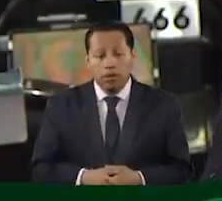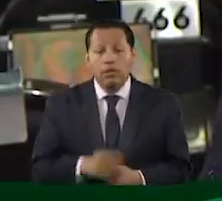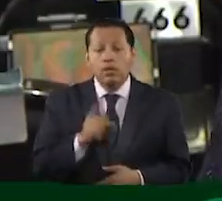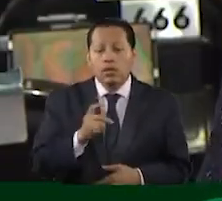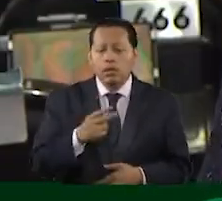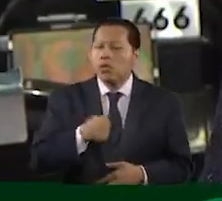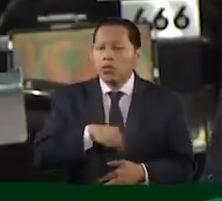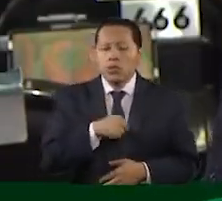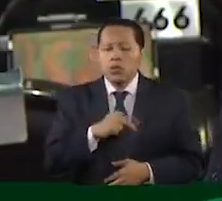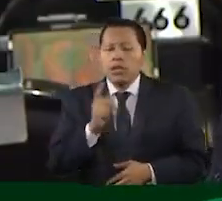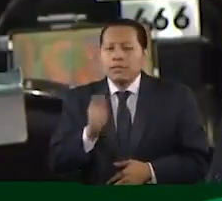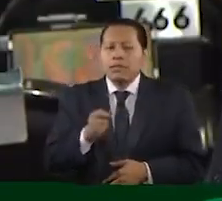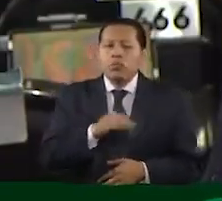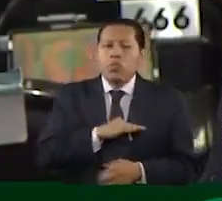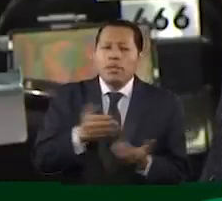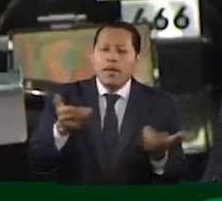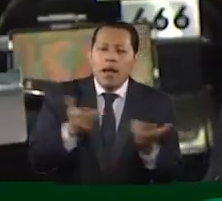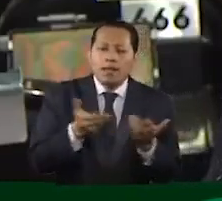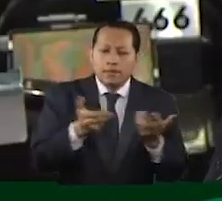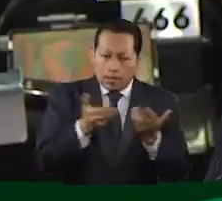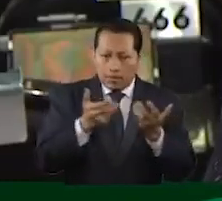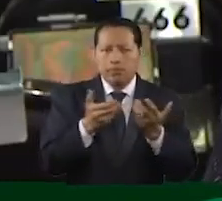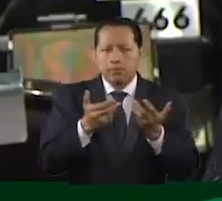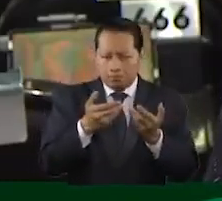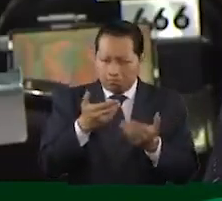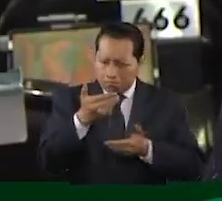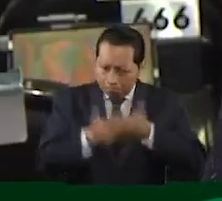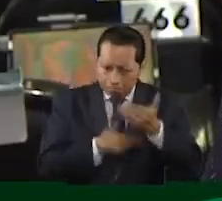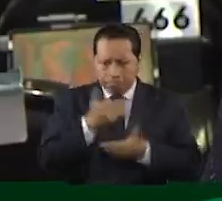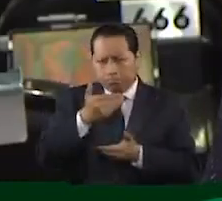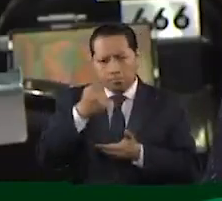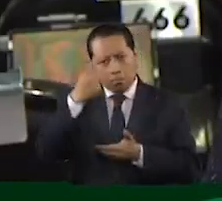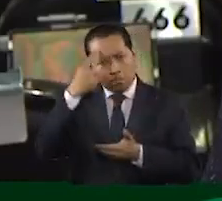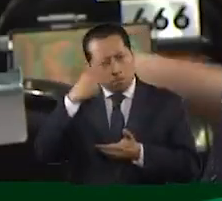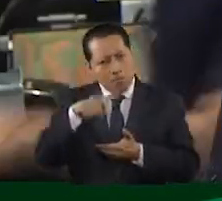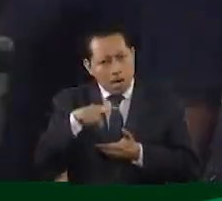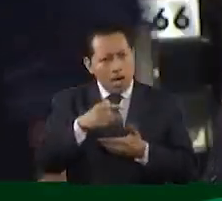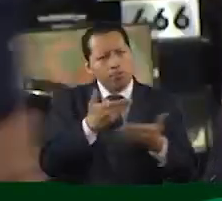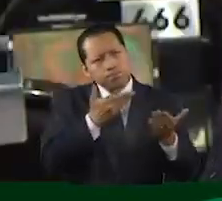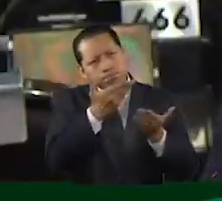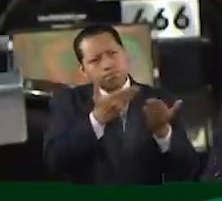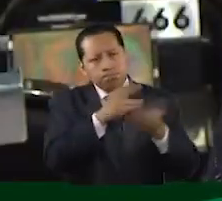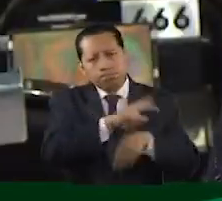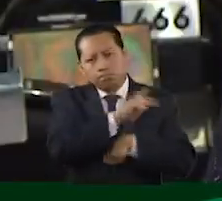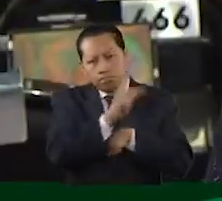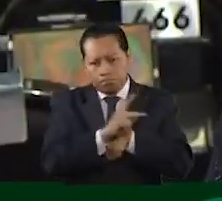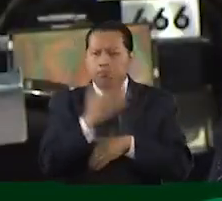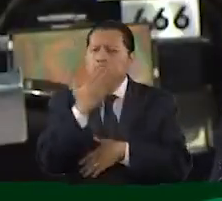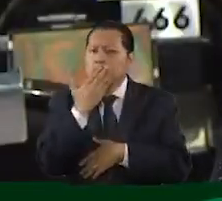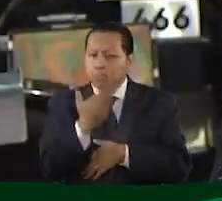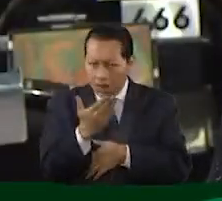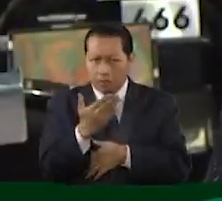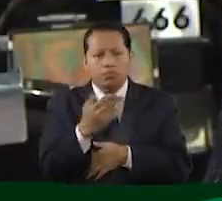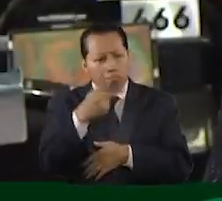cualquier acción diplomática que ayude a mejorar el trato a nuestros paisanos y a todos